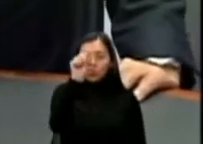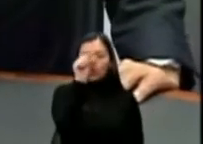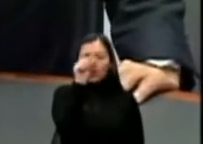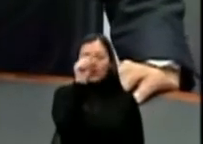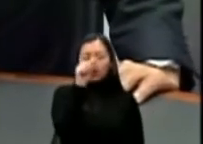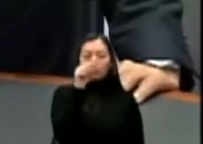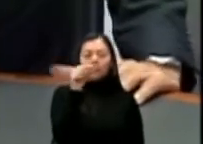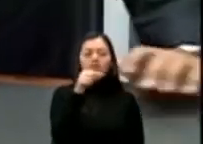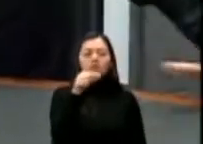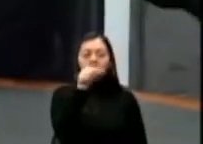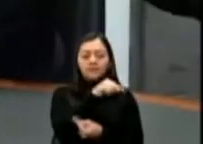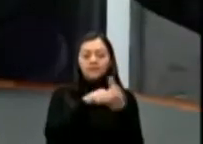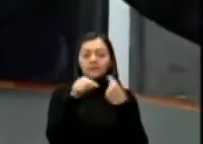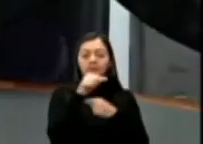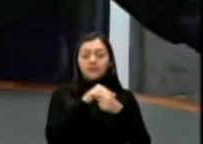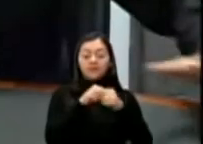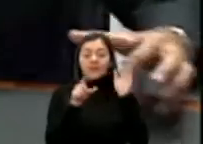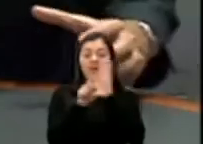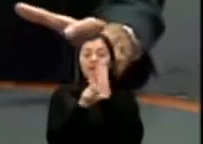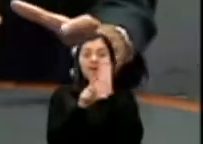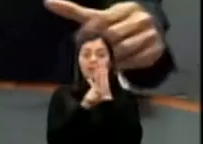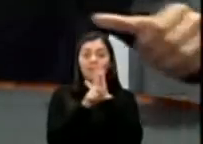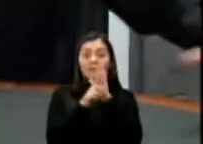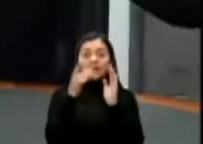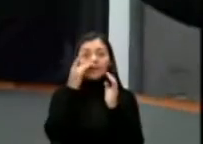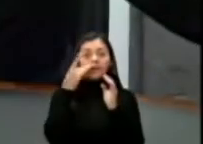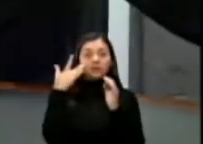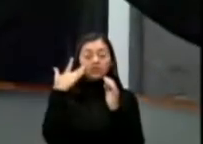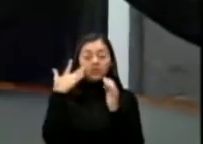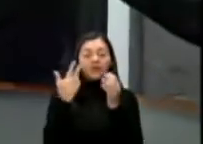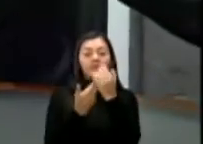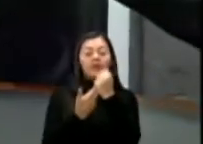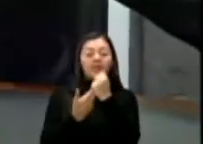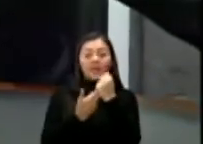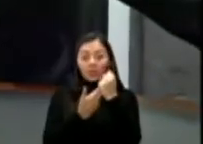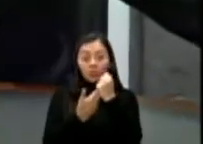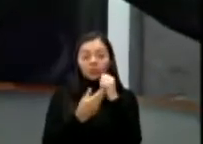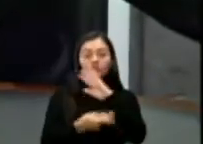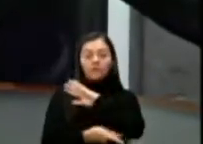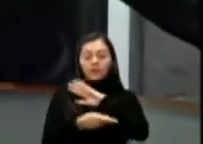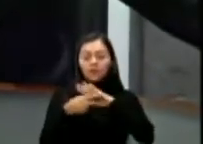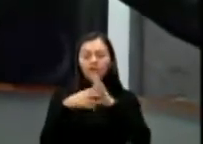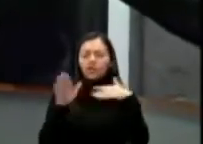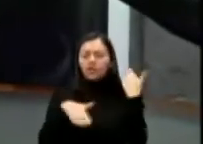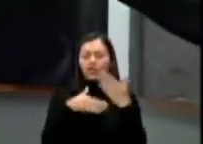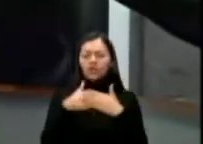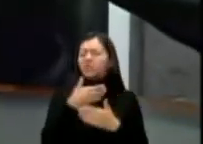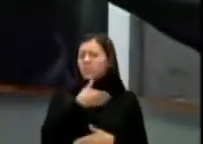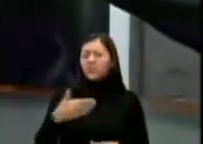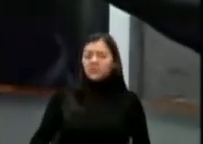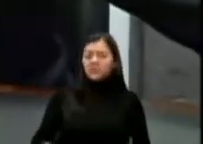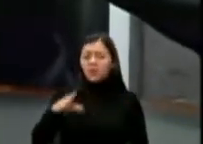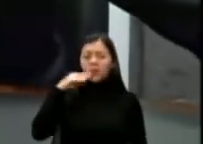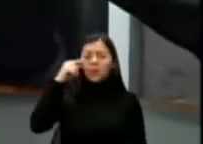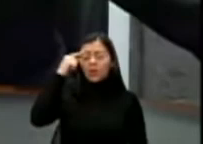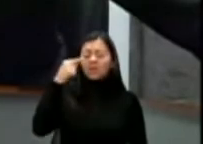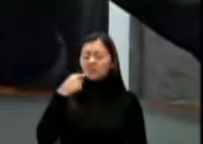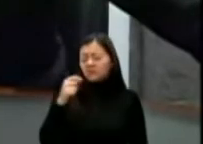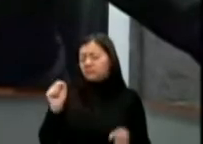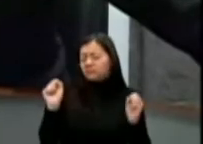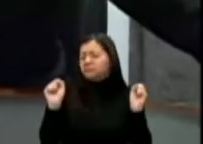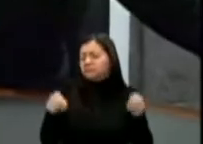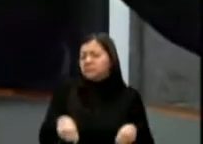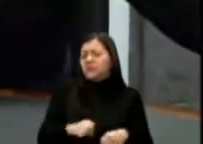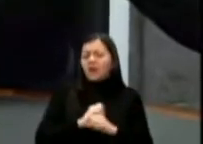a las políticas públicas para la amazonía porque ya hablamos de los recursos hidrocarburíferos el presidente de dicho así estamos dispuestos a él